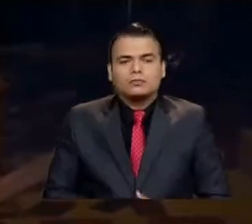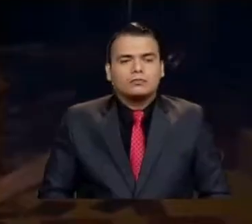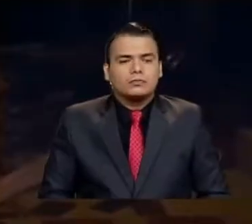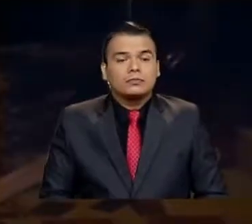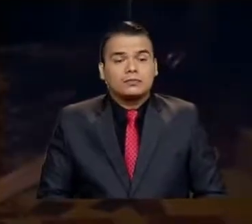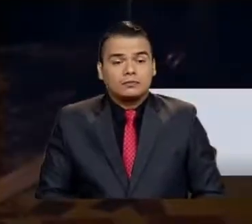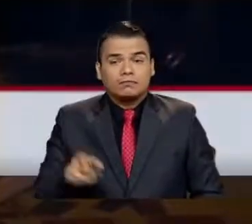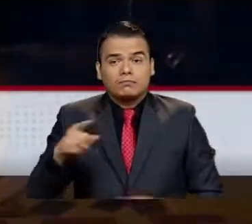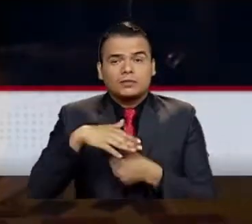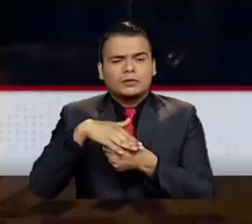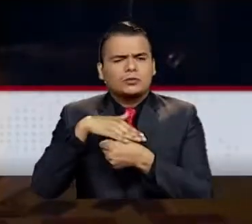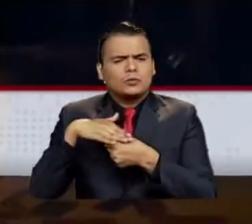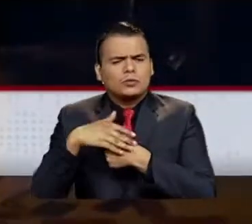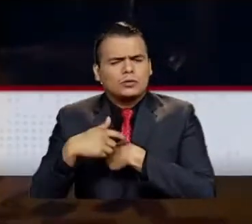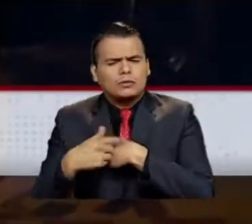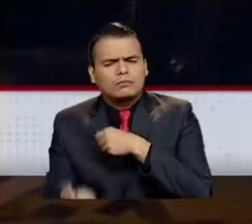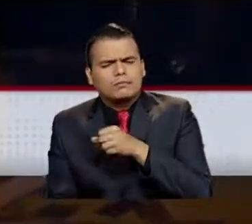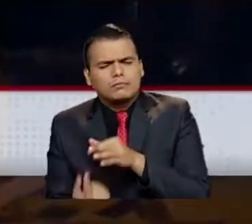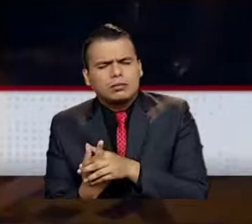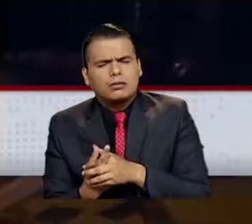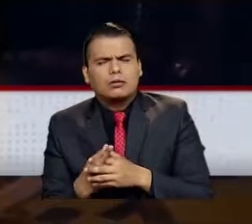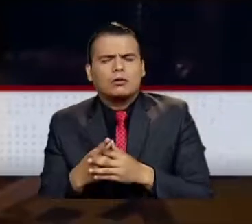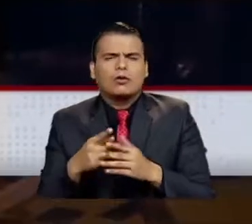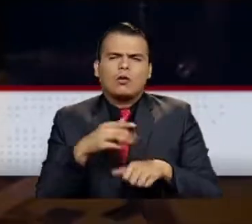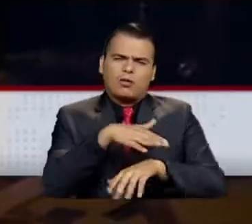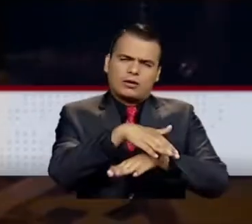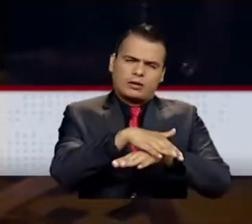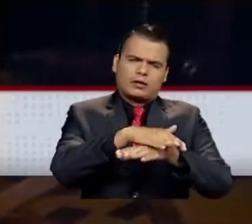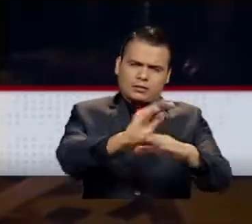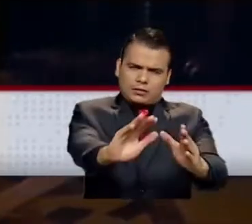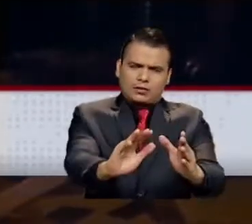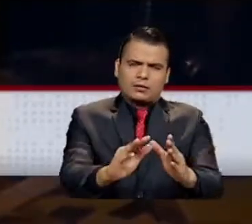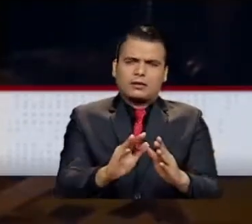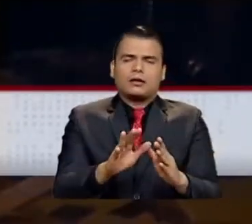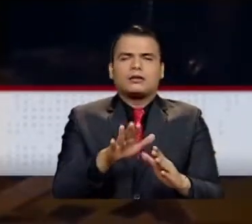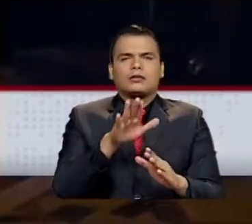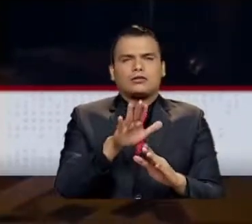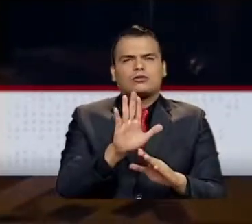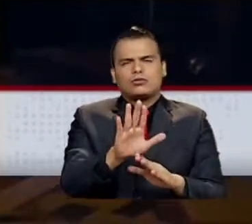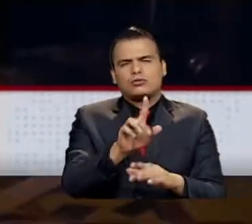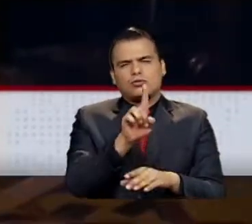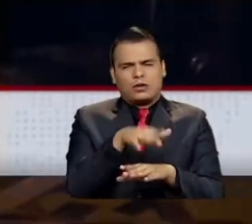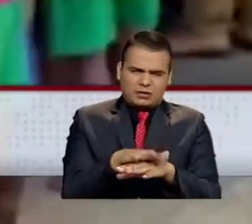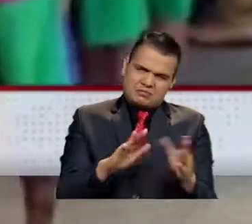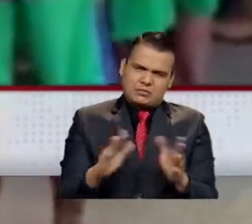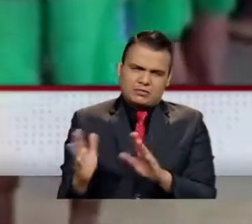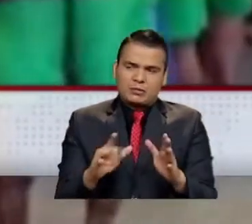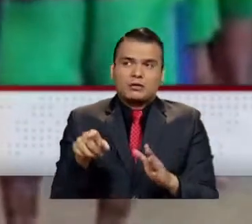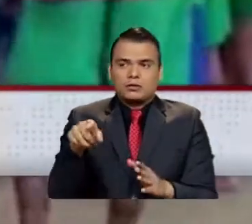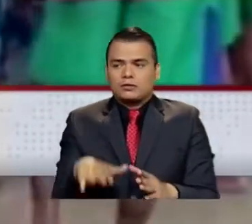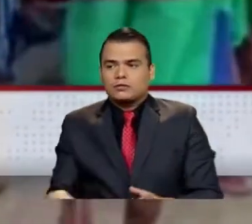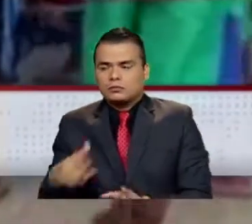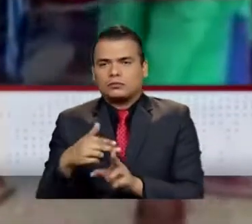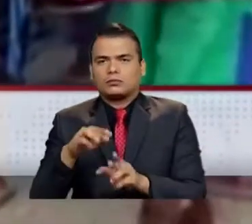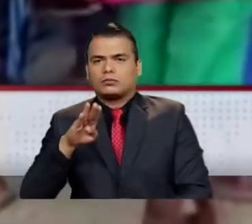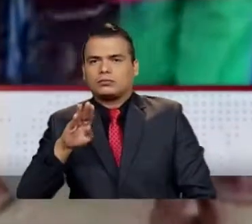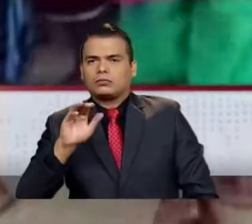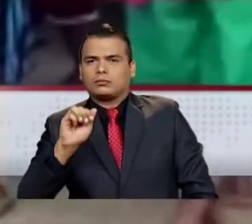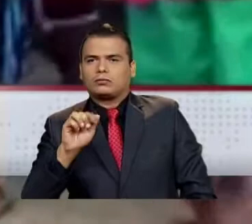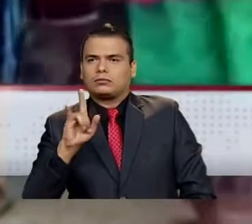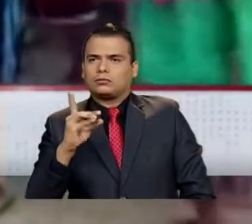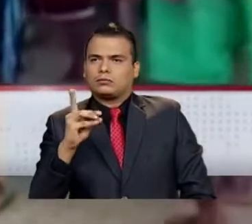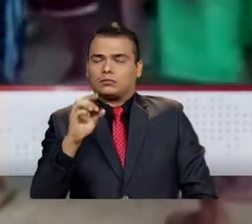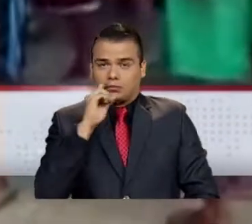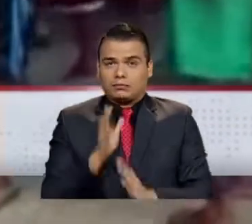situación tensionante se ve desde muy tempranas horas de la tarde en el municipio del bajo baudó según la información del alcalde de la población pues